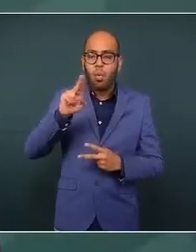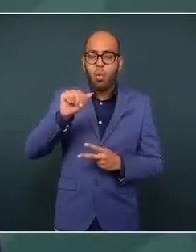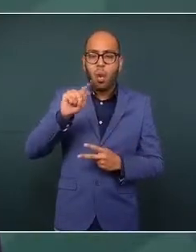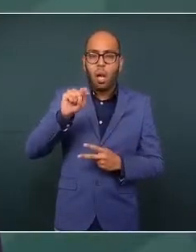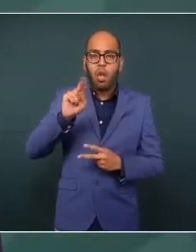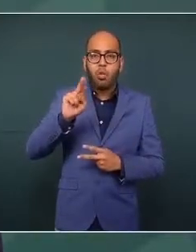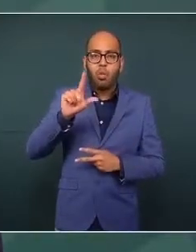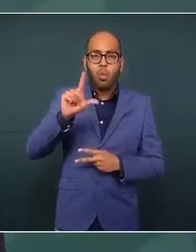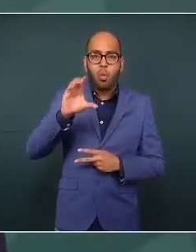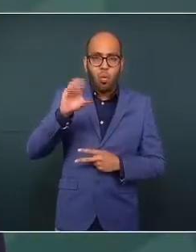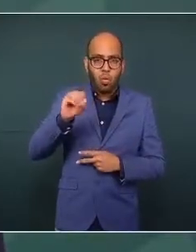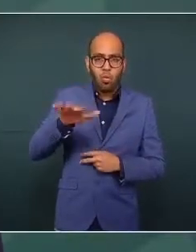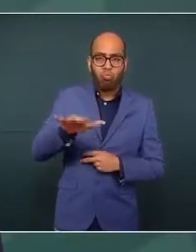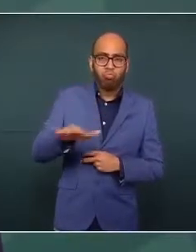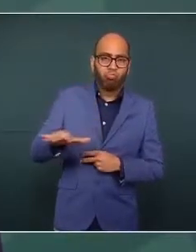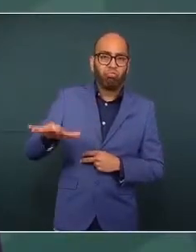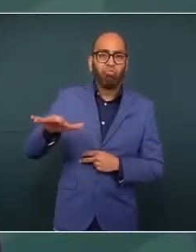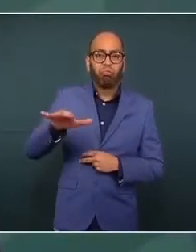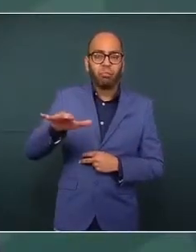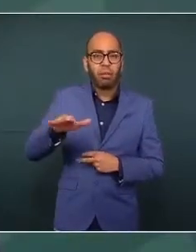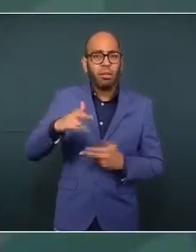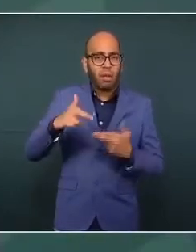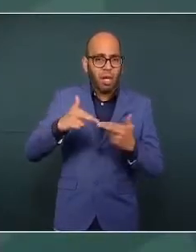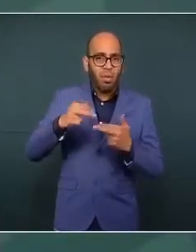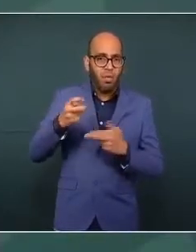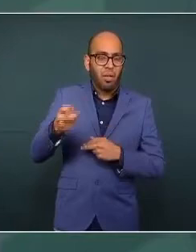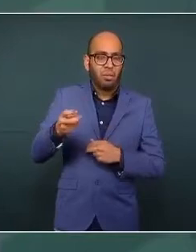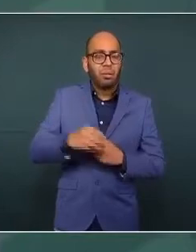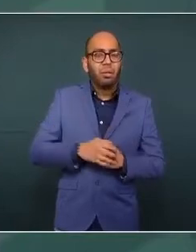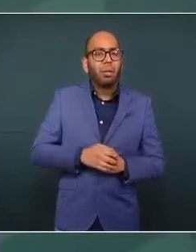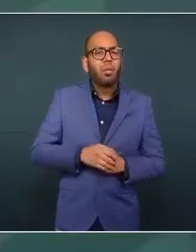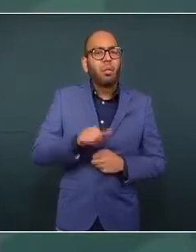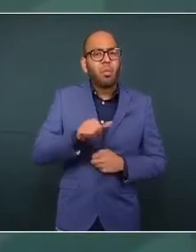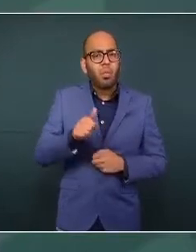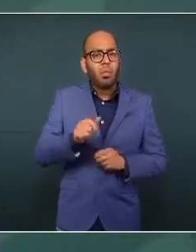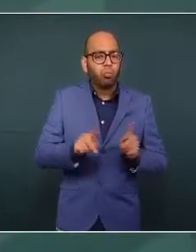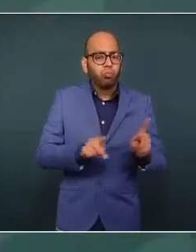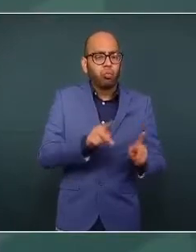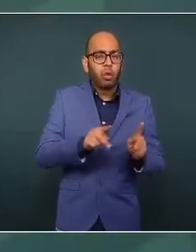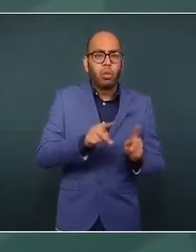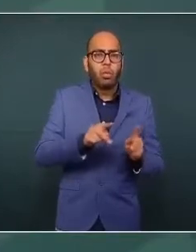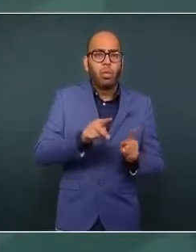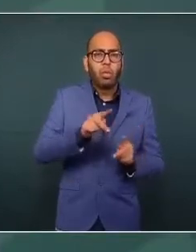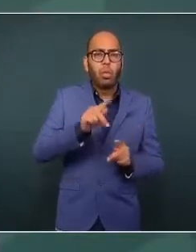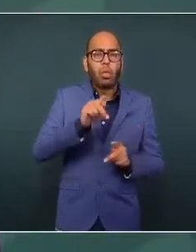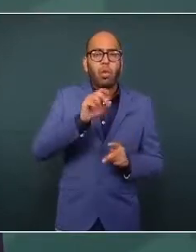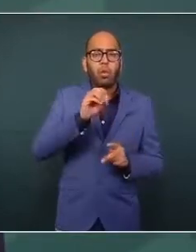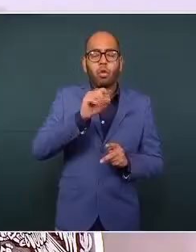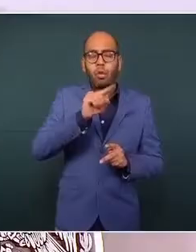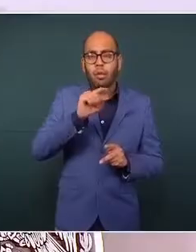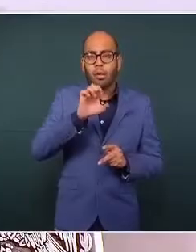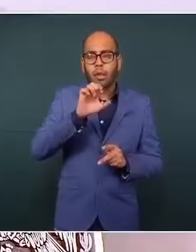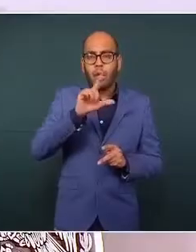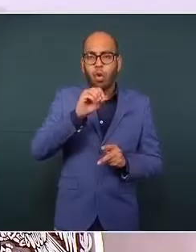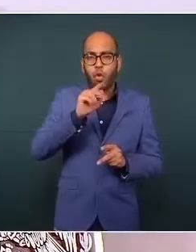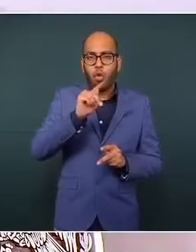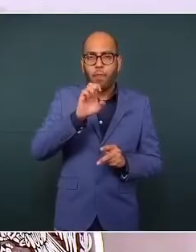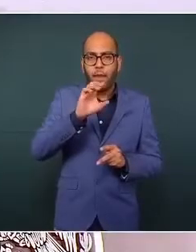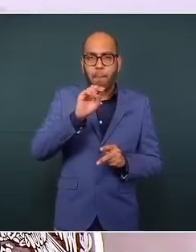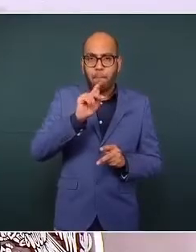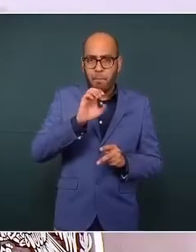esa región, en los pueblos de Osolotepec. Los conozco todos esos